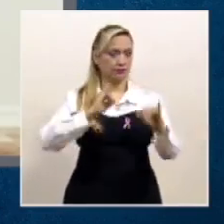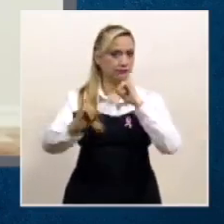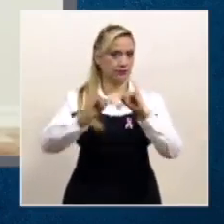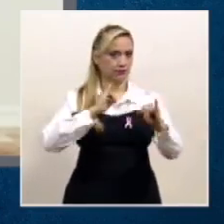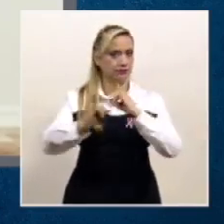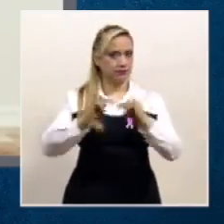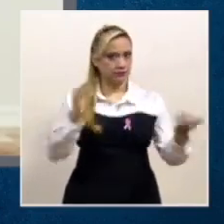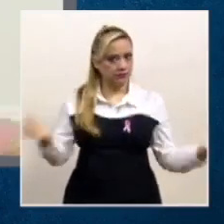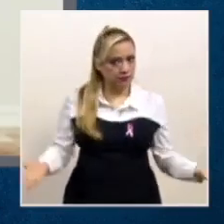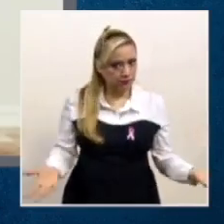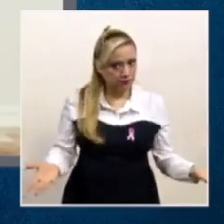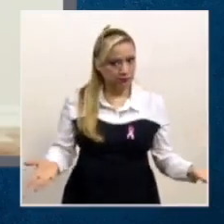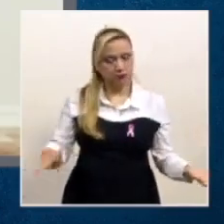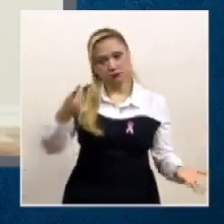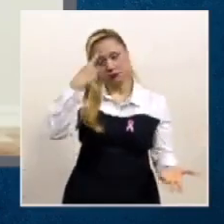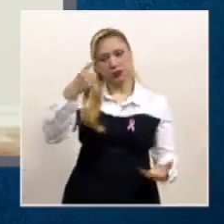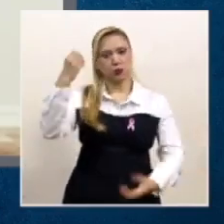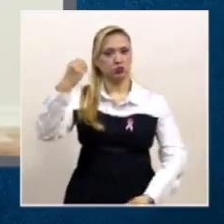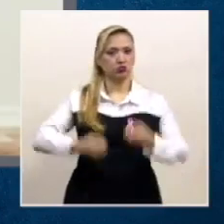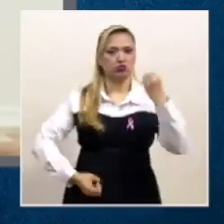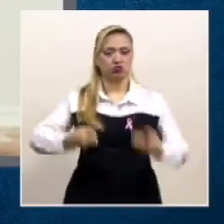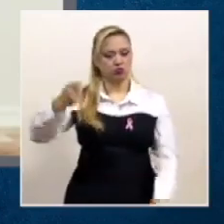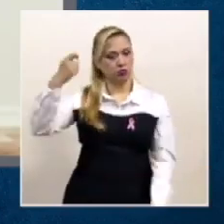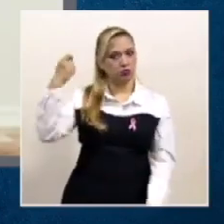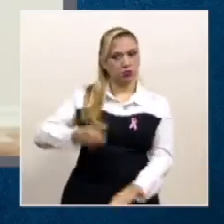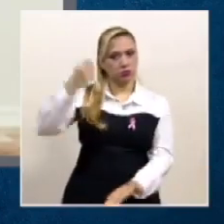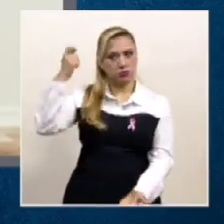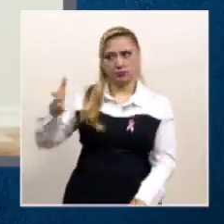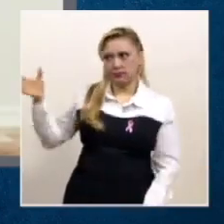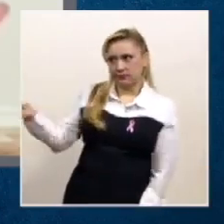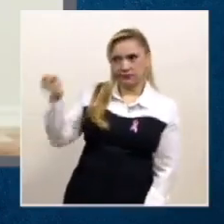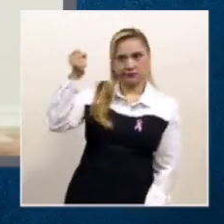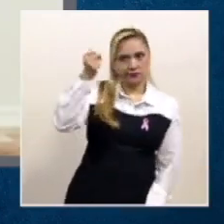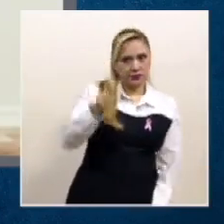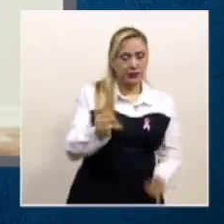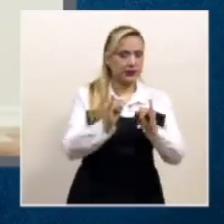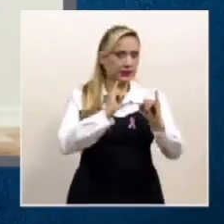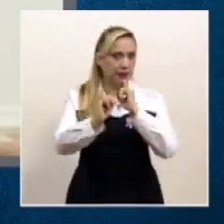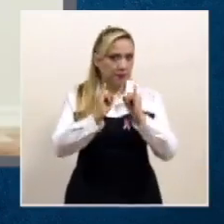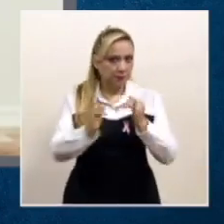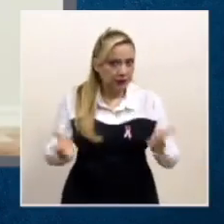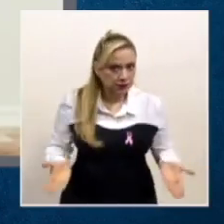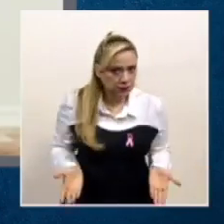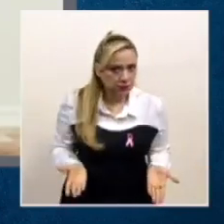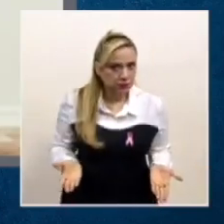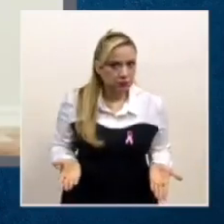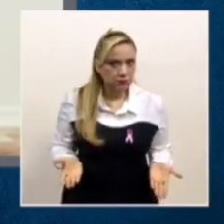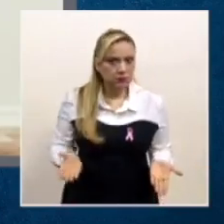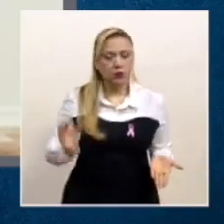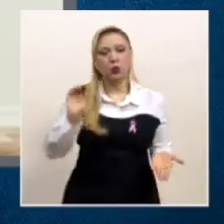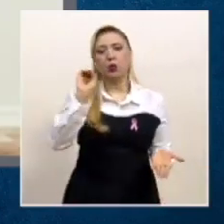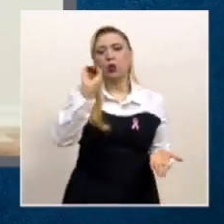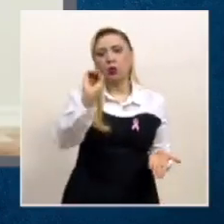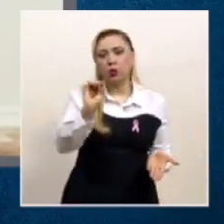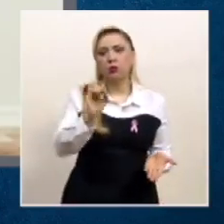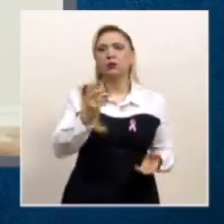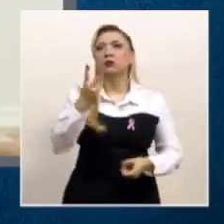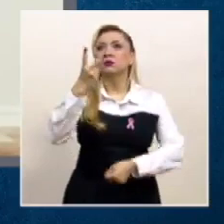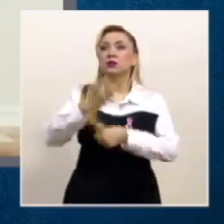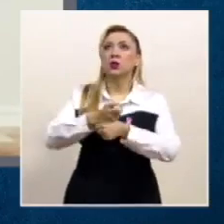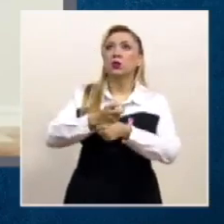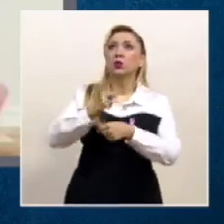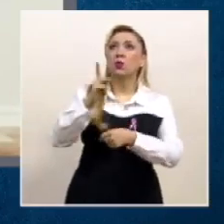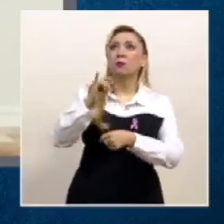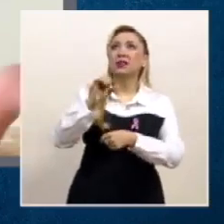mexicana en los juicios, ¿no? O si una audiencia se hace en un segundo piso y